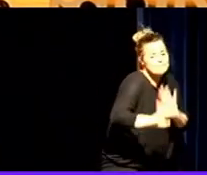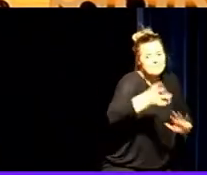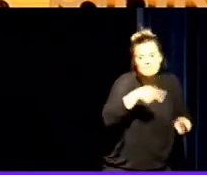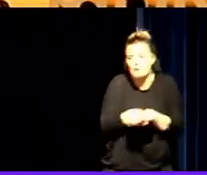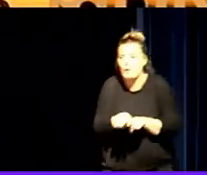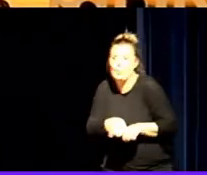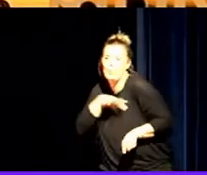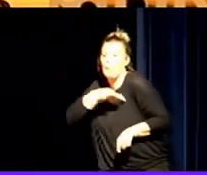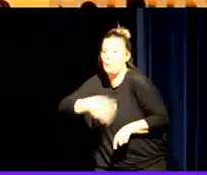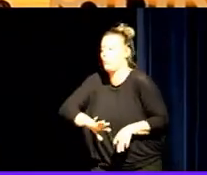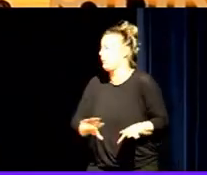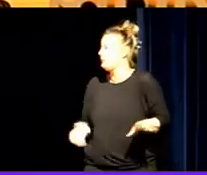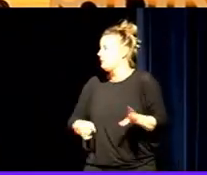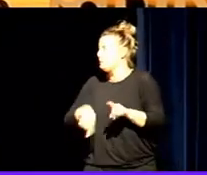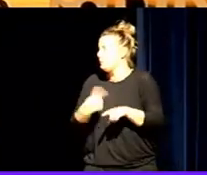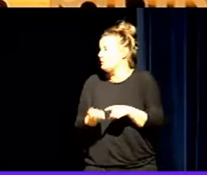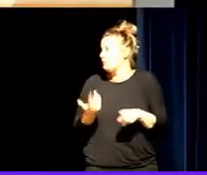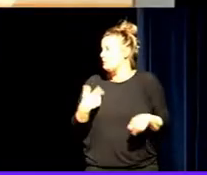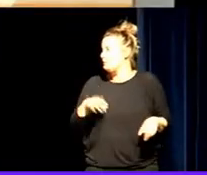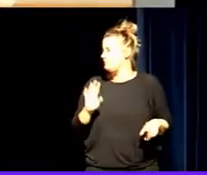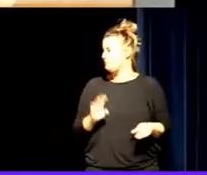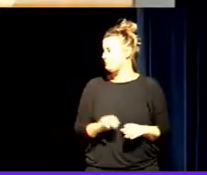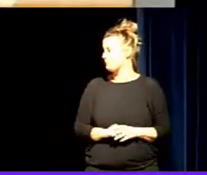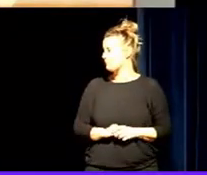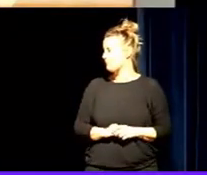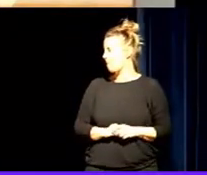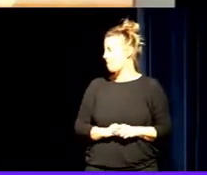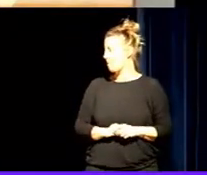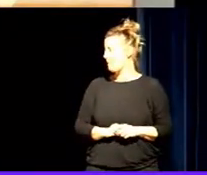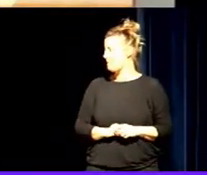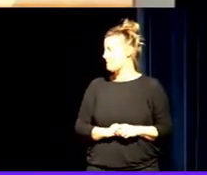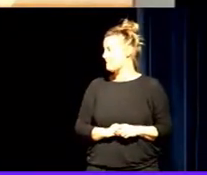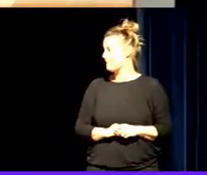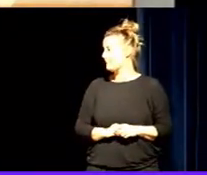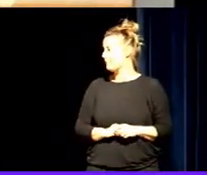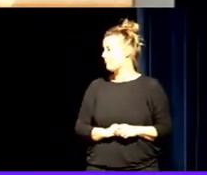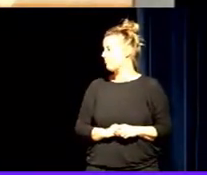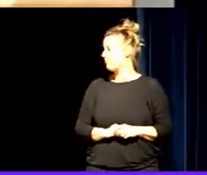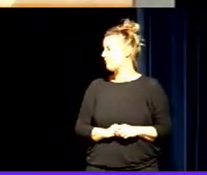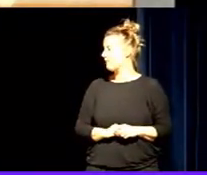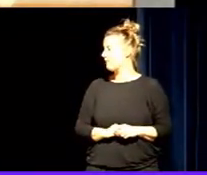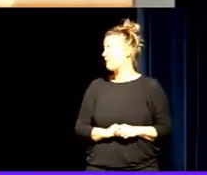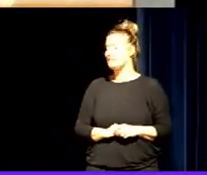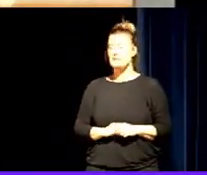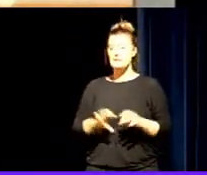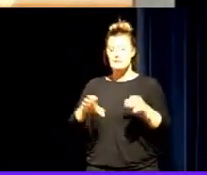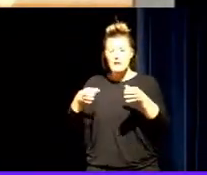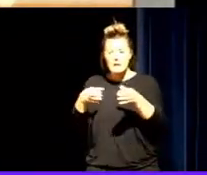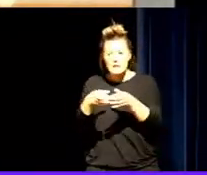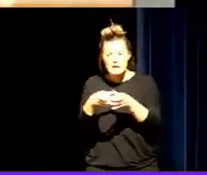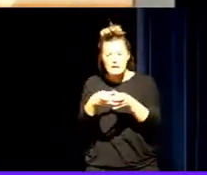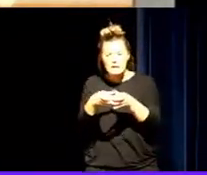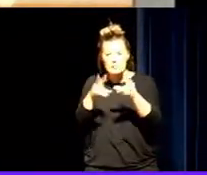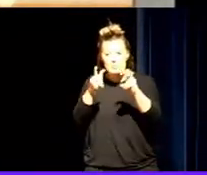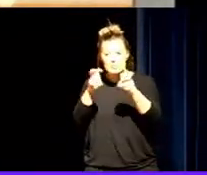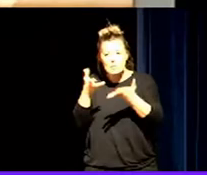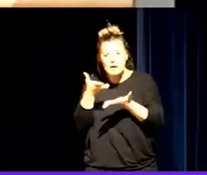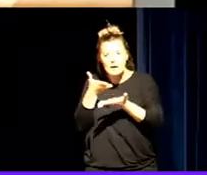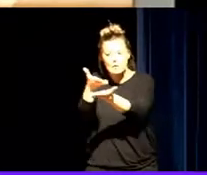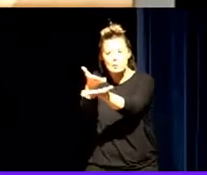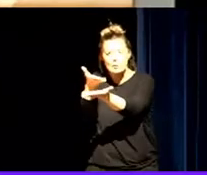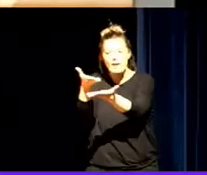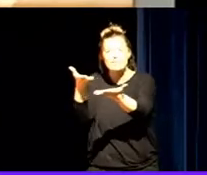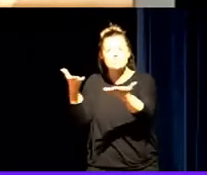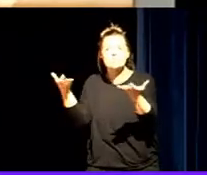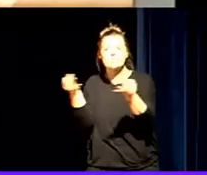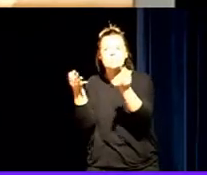O sea que, no, mira, El equipo de ayuda se